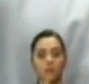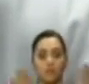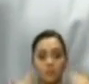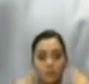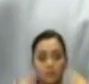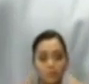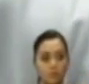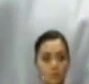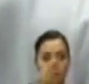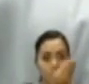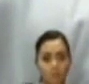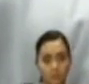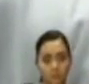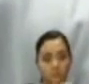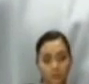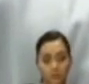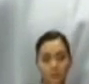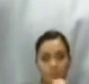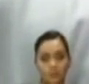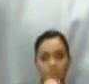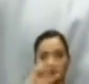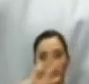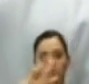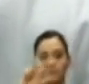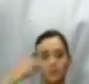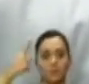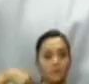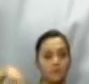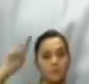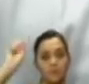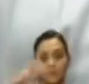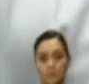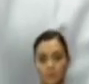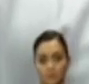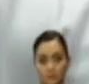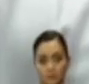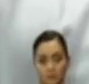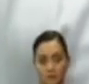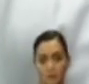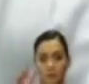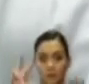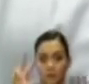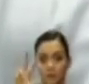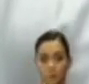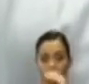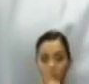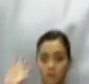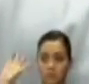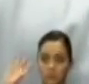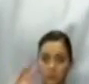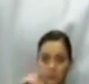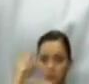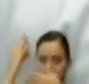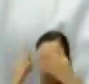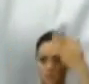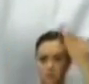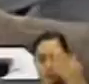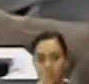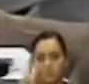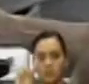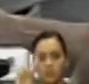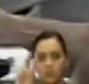recibir este año 300 millones de dólares y que durante los 8 años ha recibido 2.000 millones de dólares, es decir, 2.4 más